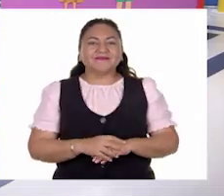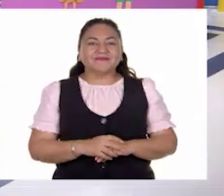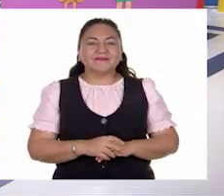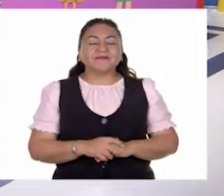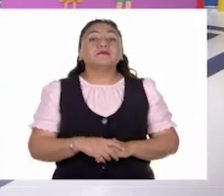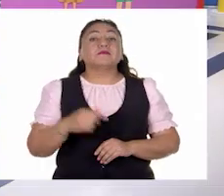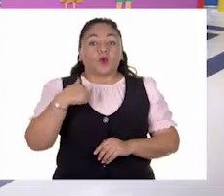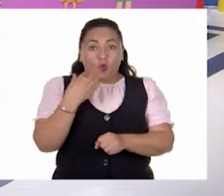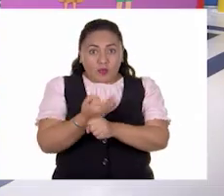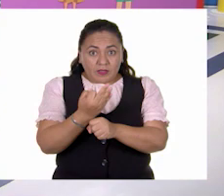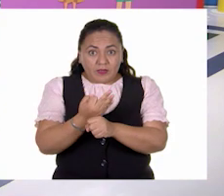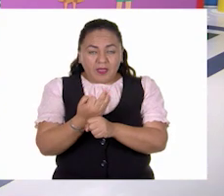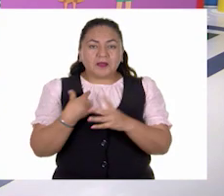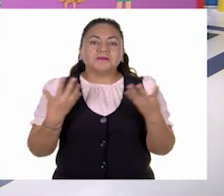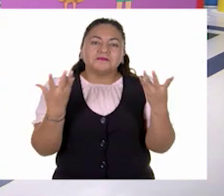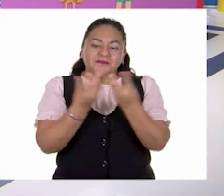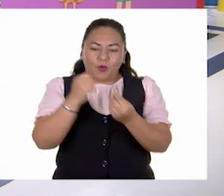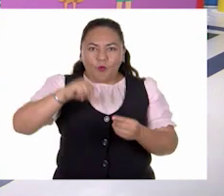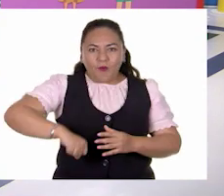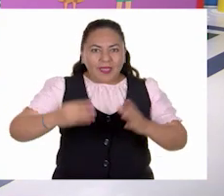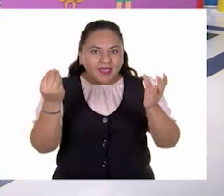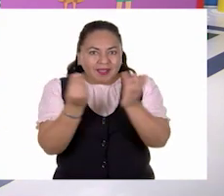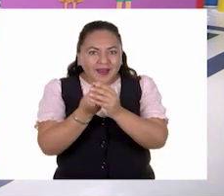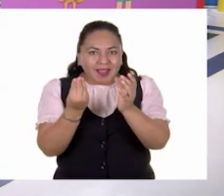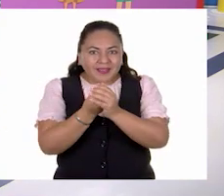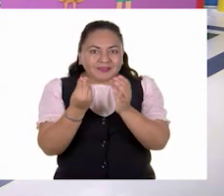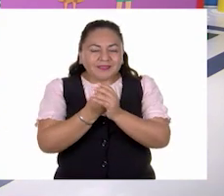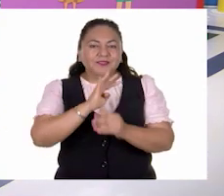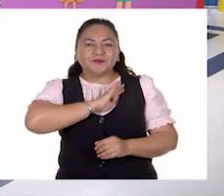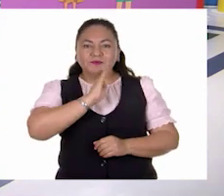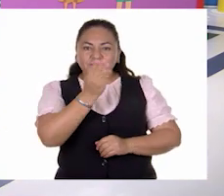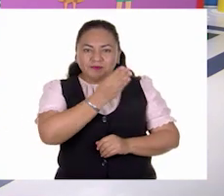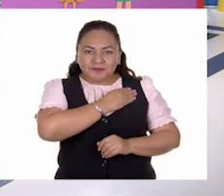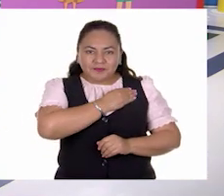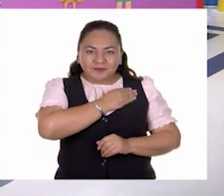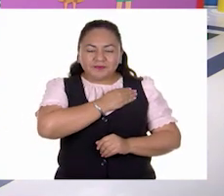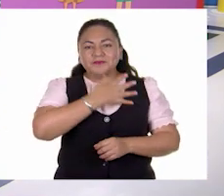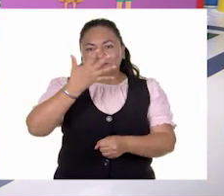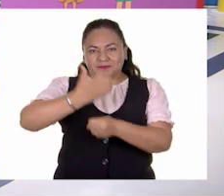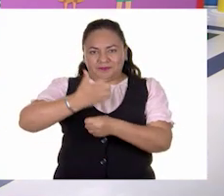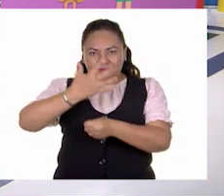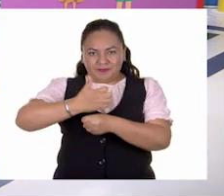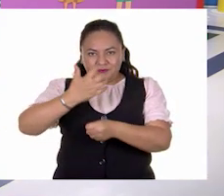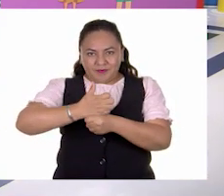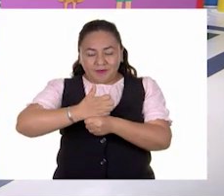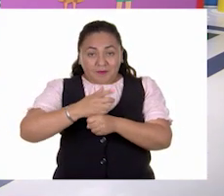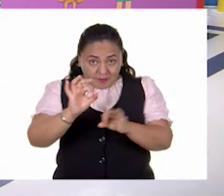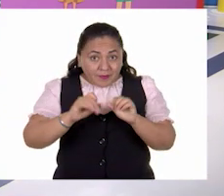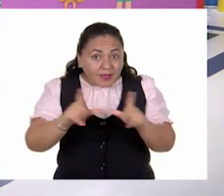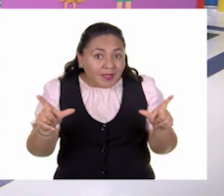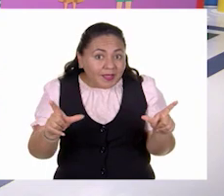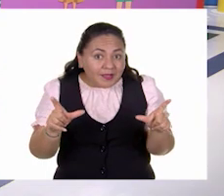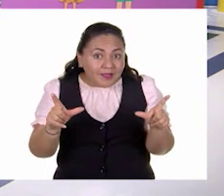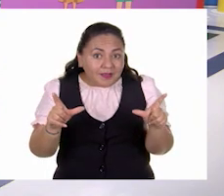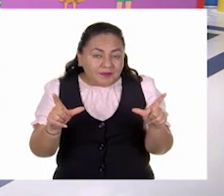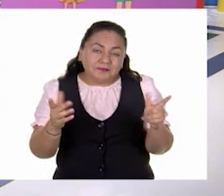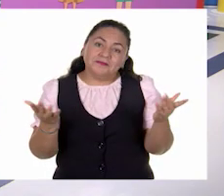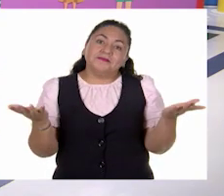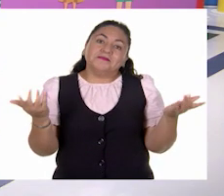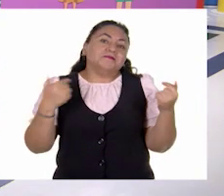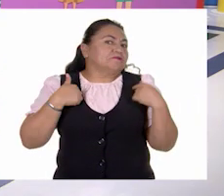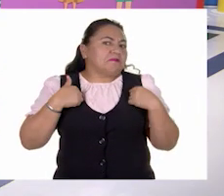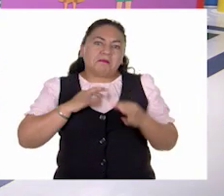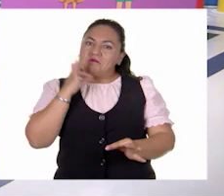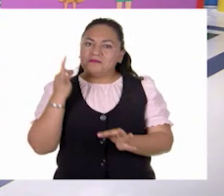Vamos a tener el gusto de estar con ustedes en esta clase de lengua materna español, quinto grado. ¿Están listos? Pues yo